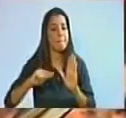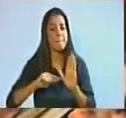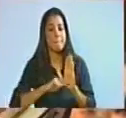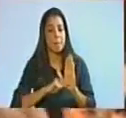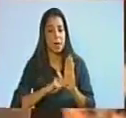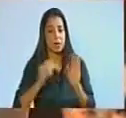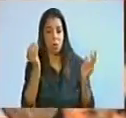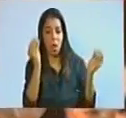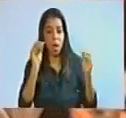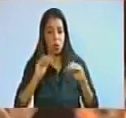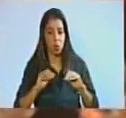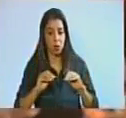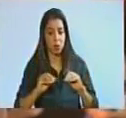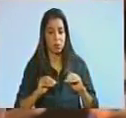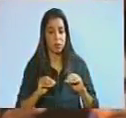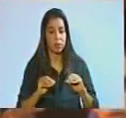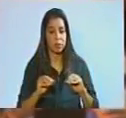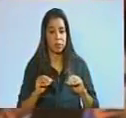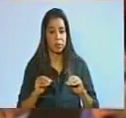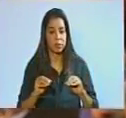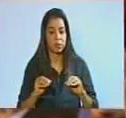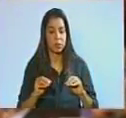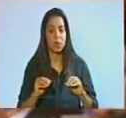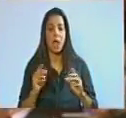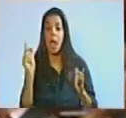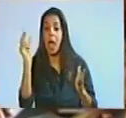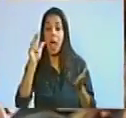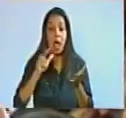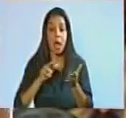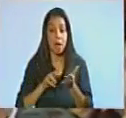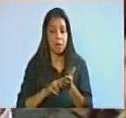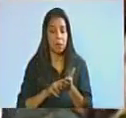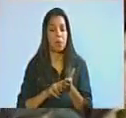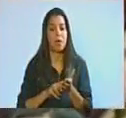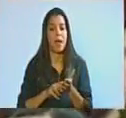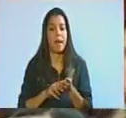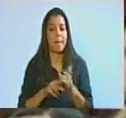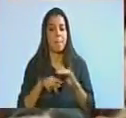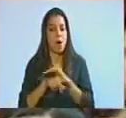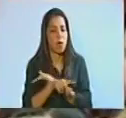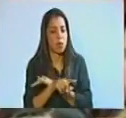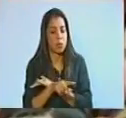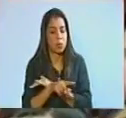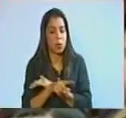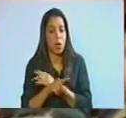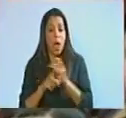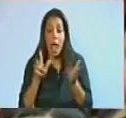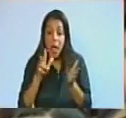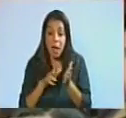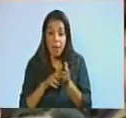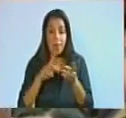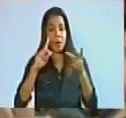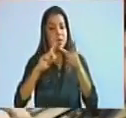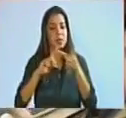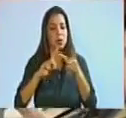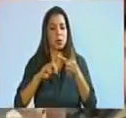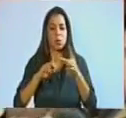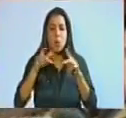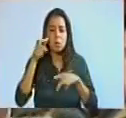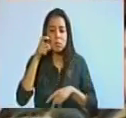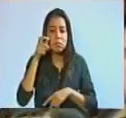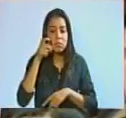acordados, y más allá de aprobarla, le hagamos un seguimiento, porque hemos